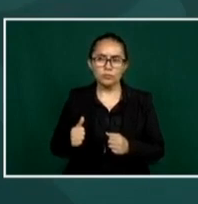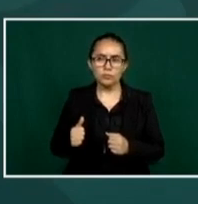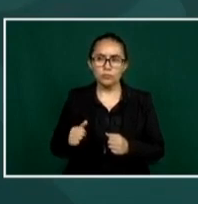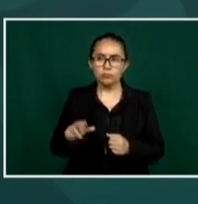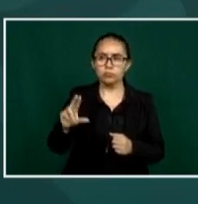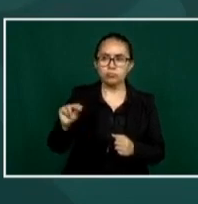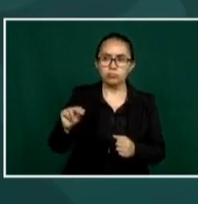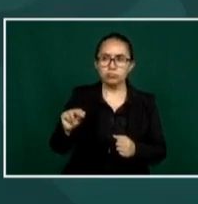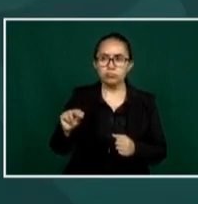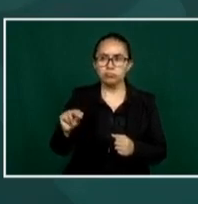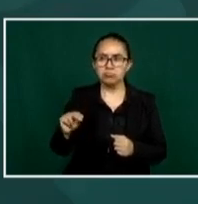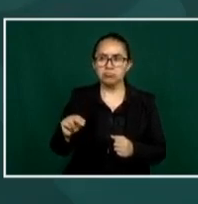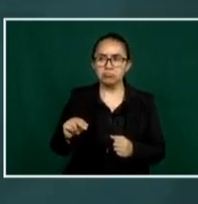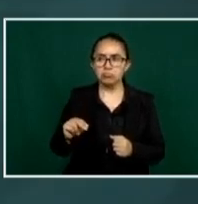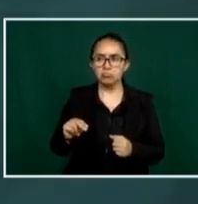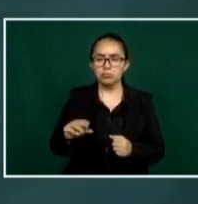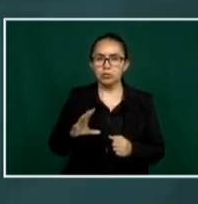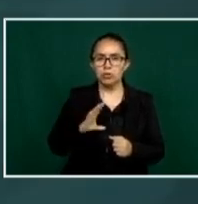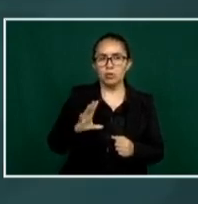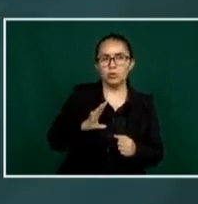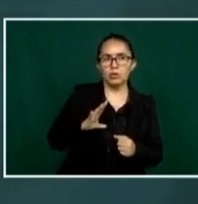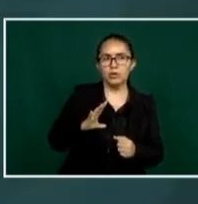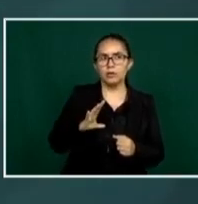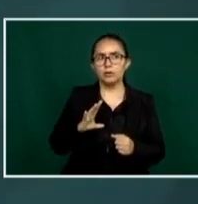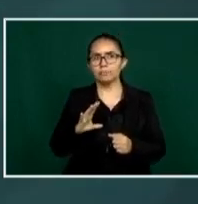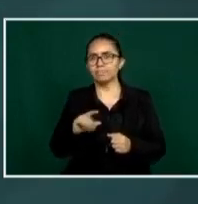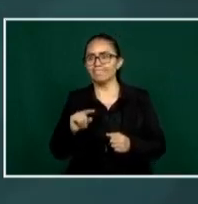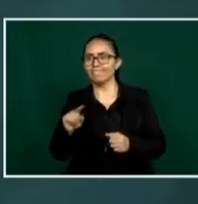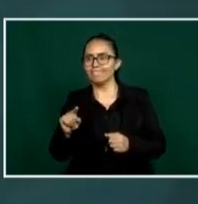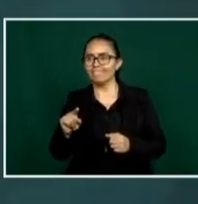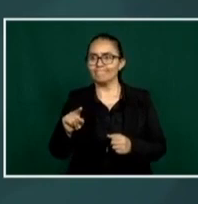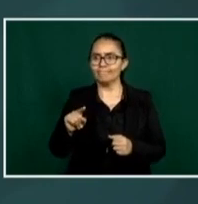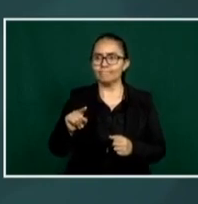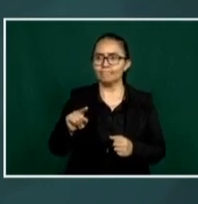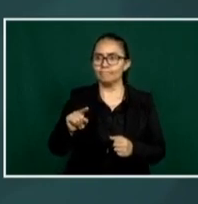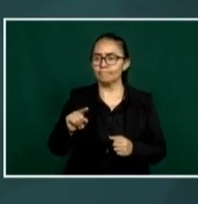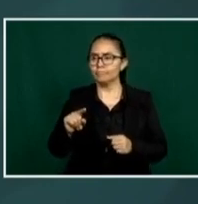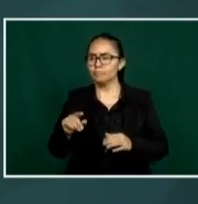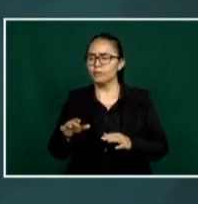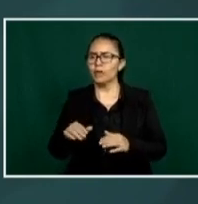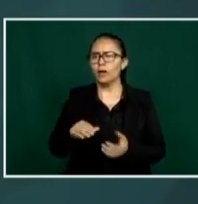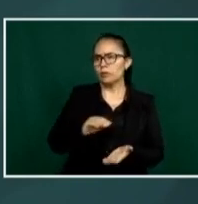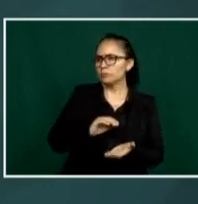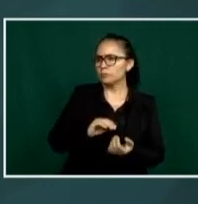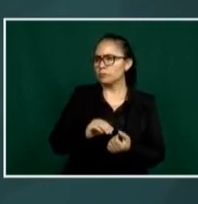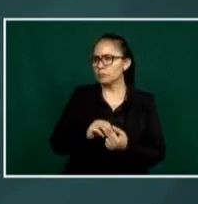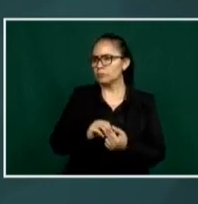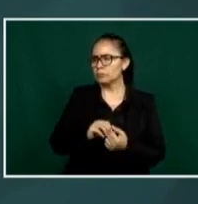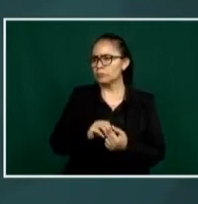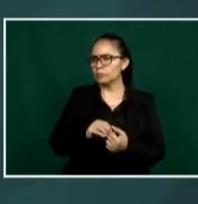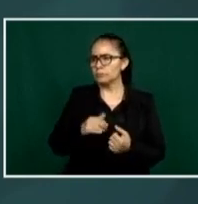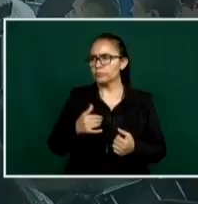no va a haber represalias y se les va a ayudar, se les va a